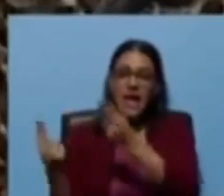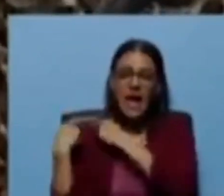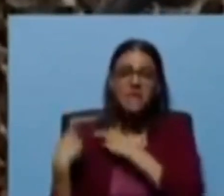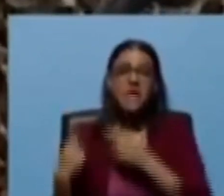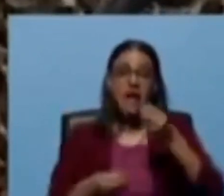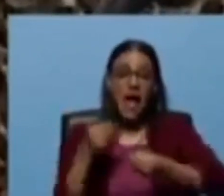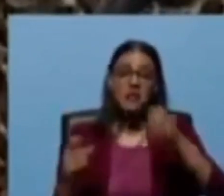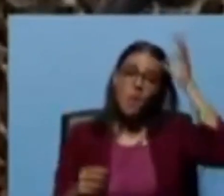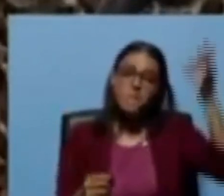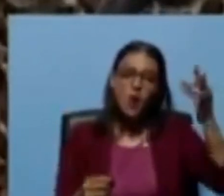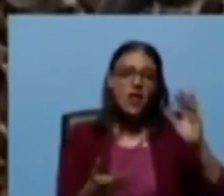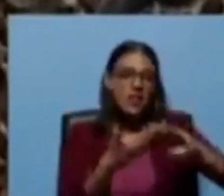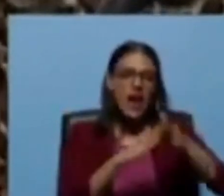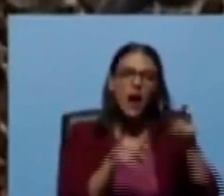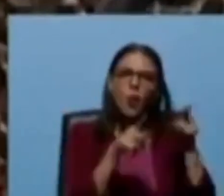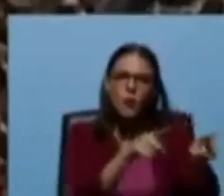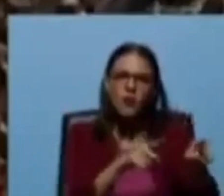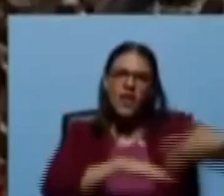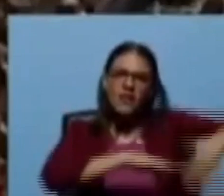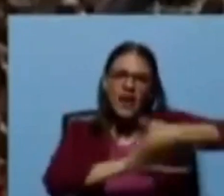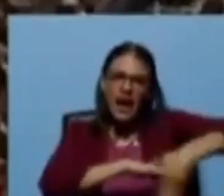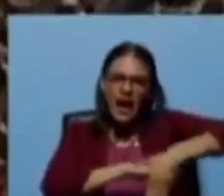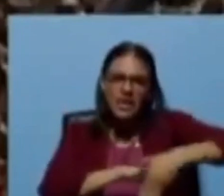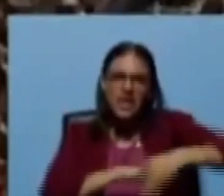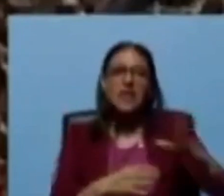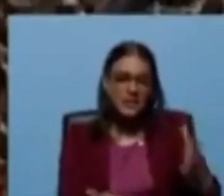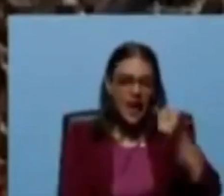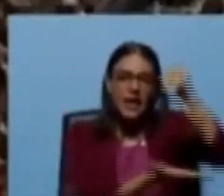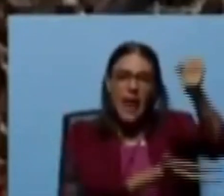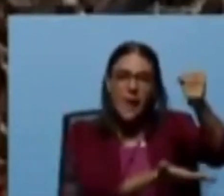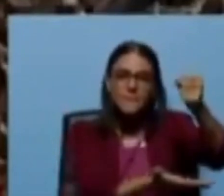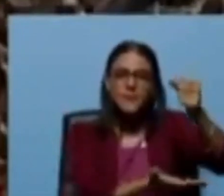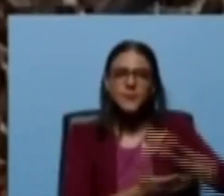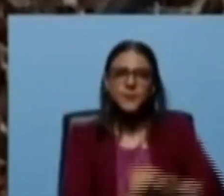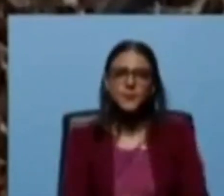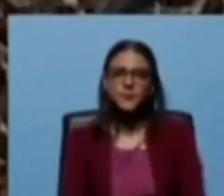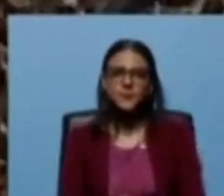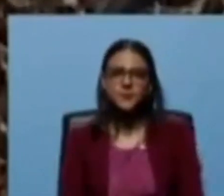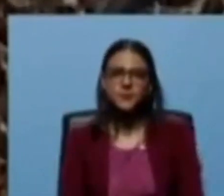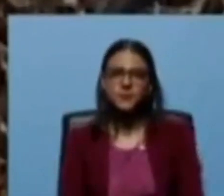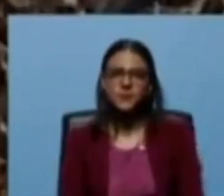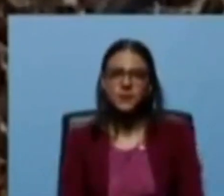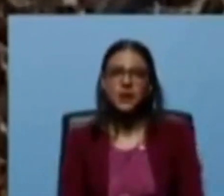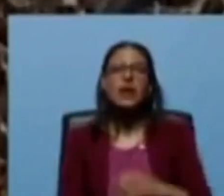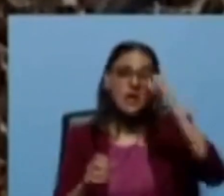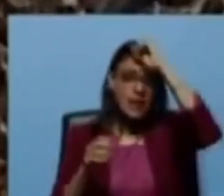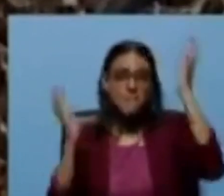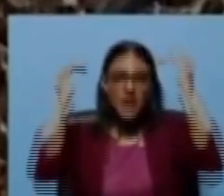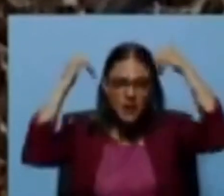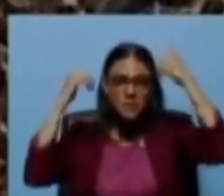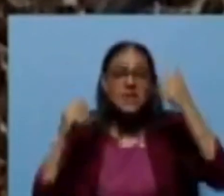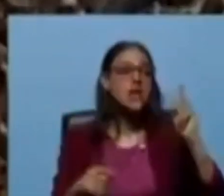Zuckerberg no porque Mark Zuckerberg es el dueño de WhatsApp estoy en lo correcto Sí verdad estoy en lo correcto Mark